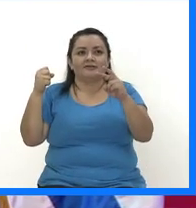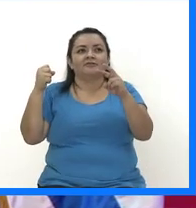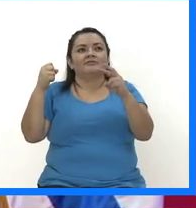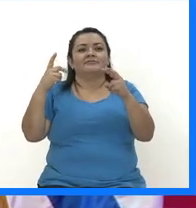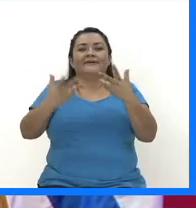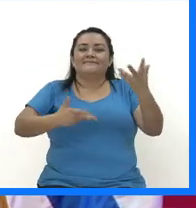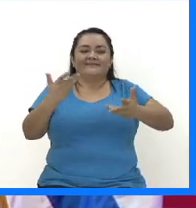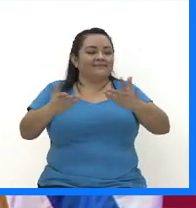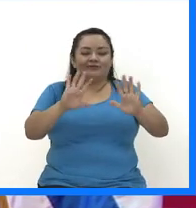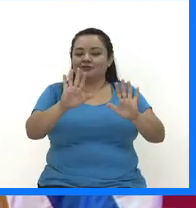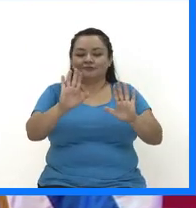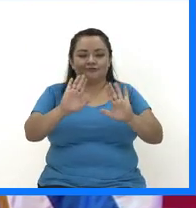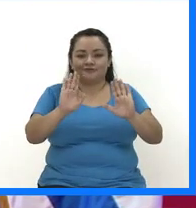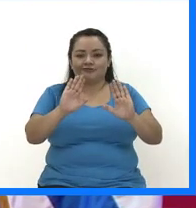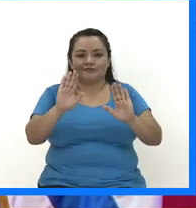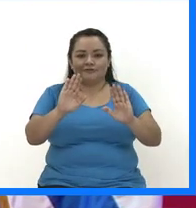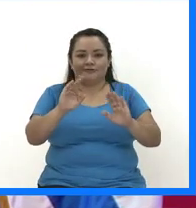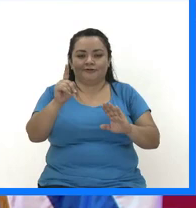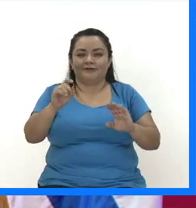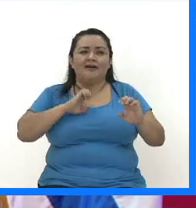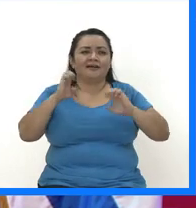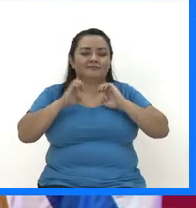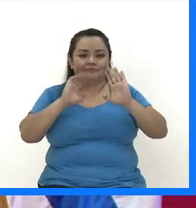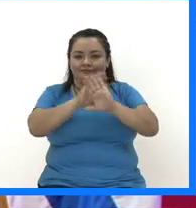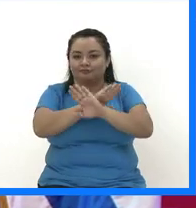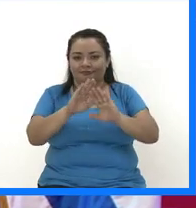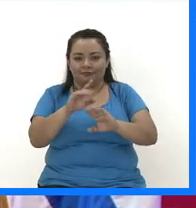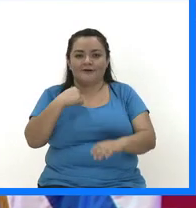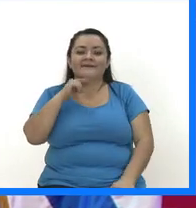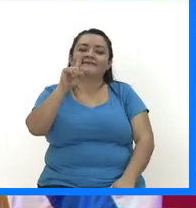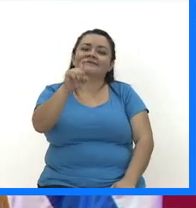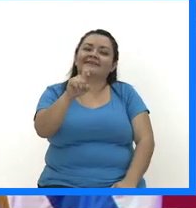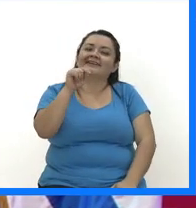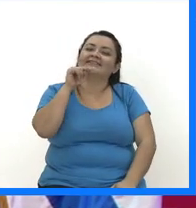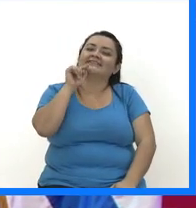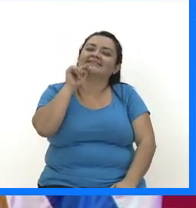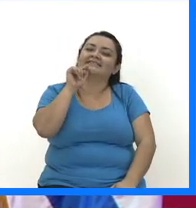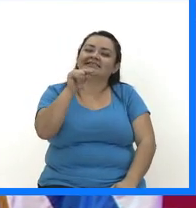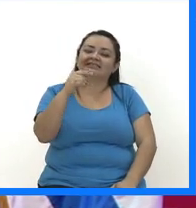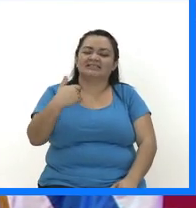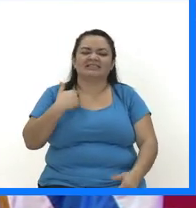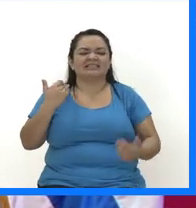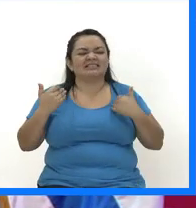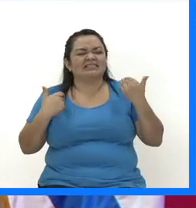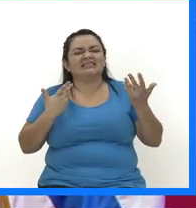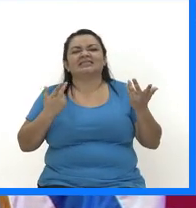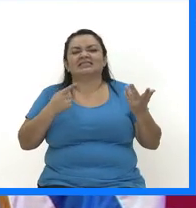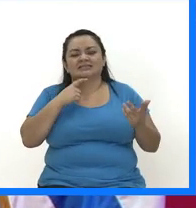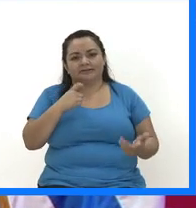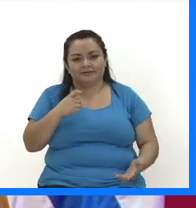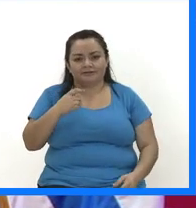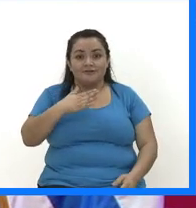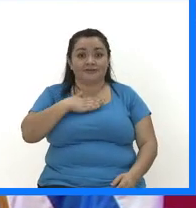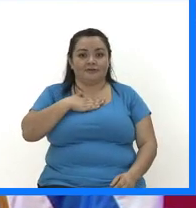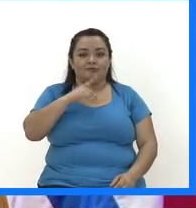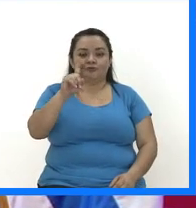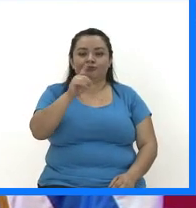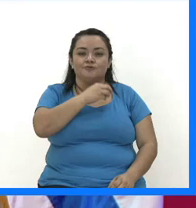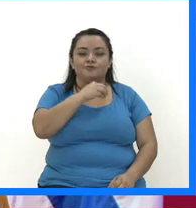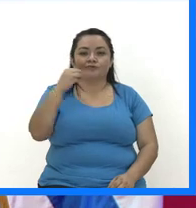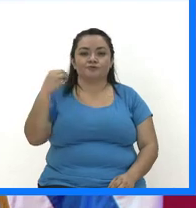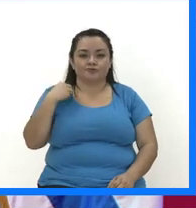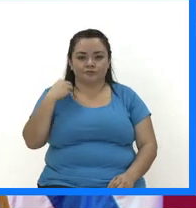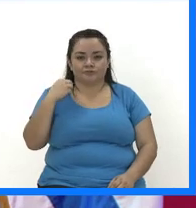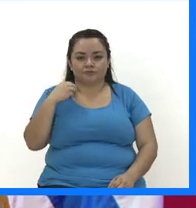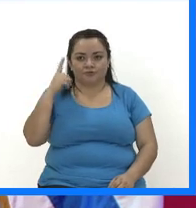negocios del día de hoy sino de motivación espiritual y la pregunta es quién te corto las alas tenemos un doctor